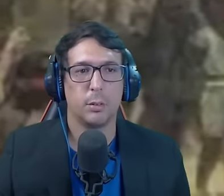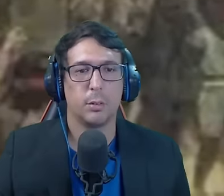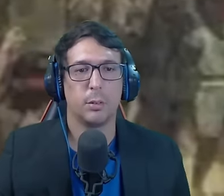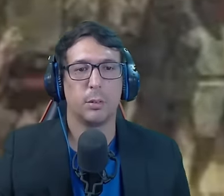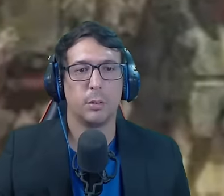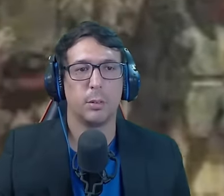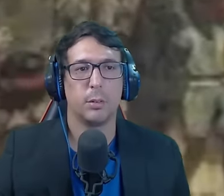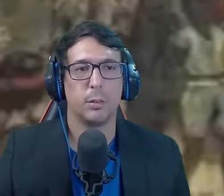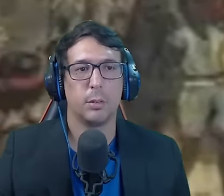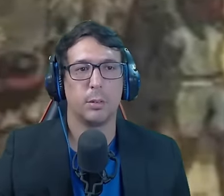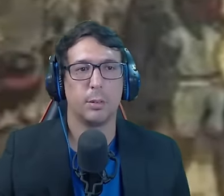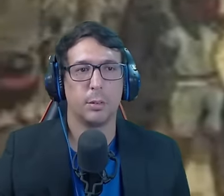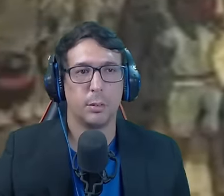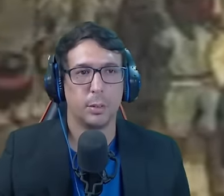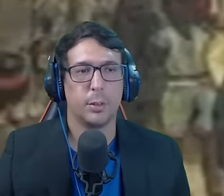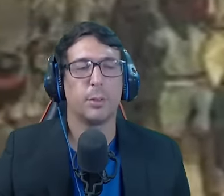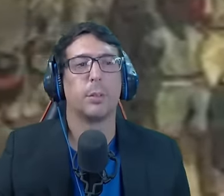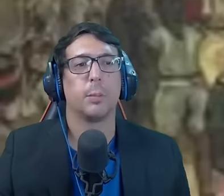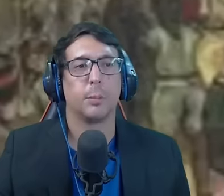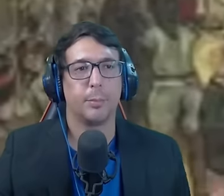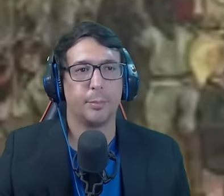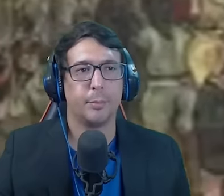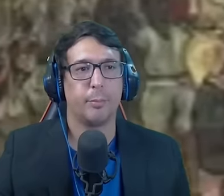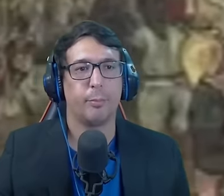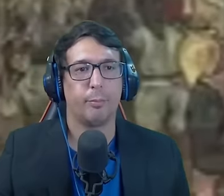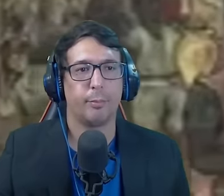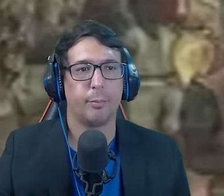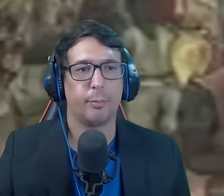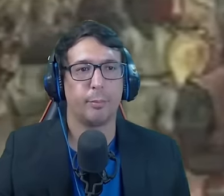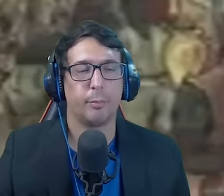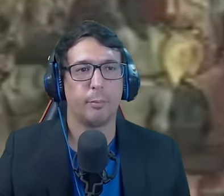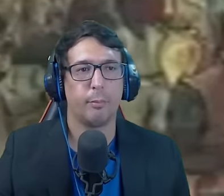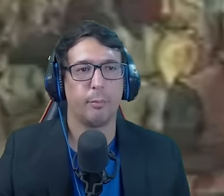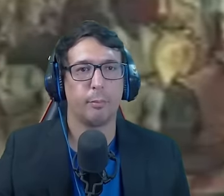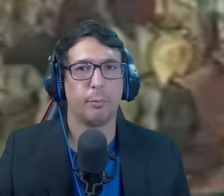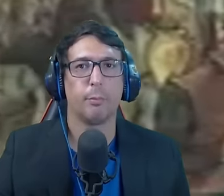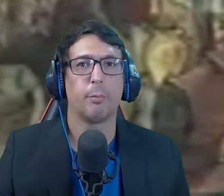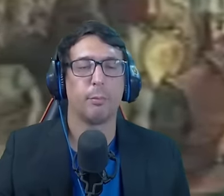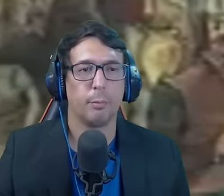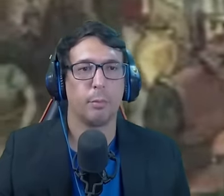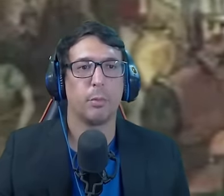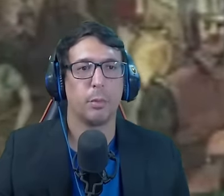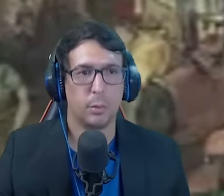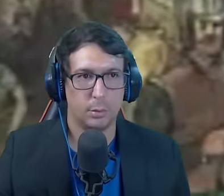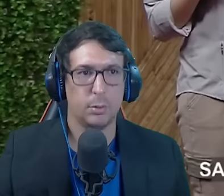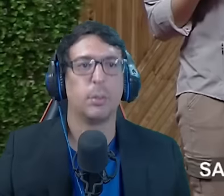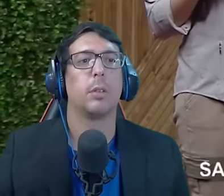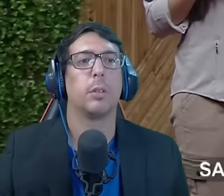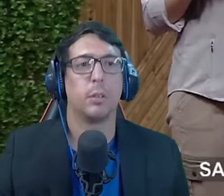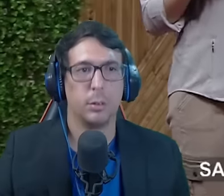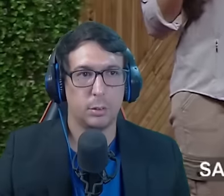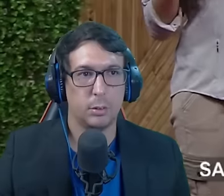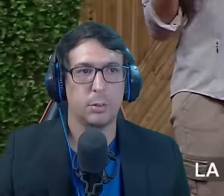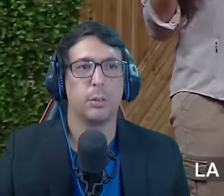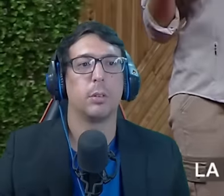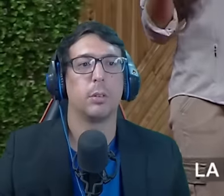mucho tiempo después llegó Pedro de Valdivia al Valle del Mapocho y fundó la ciudad de Santiago el 12 de febrero de 1541. Que tiene